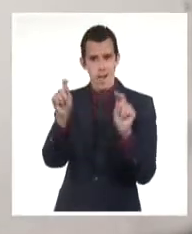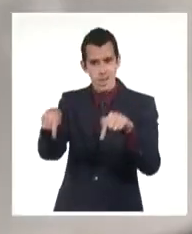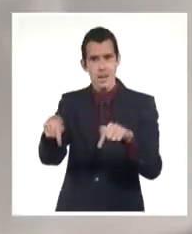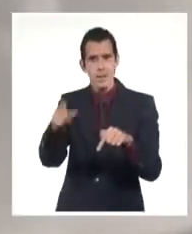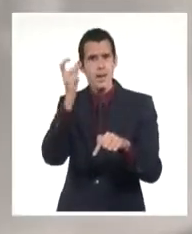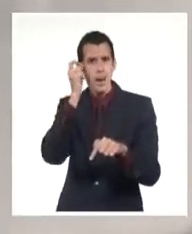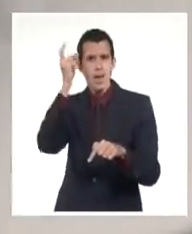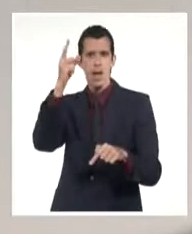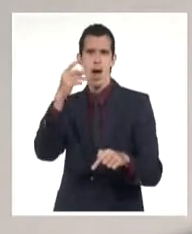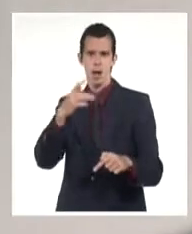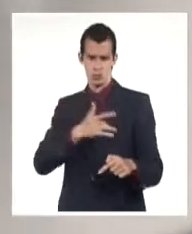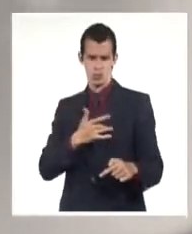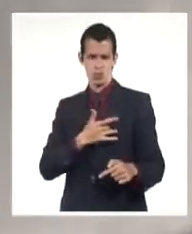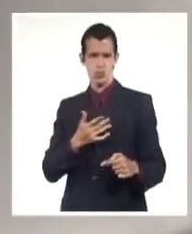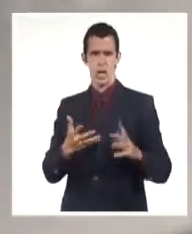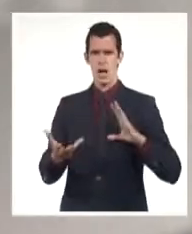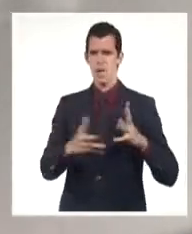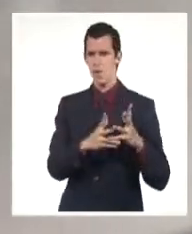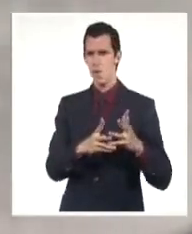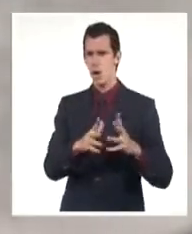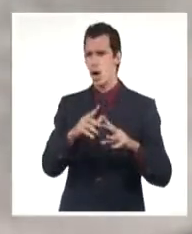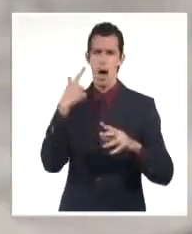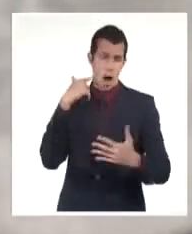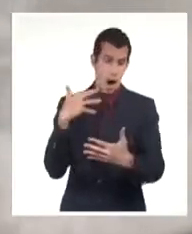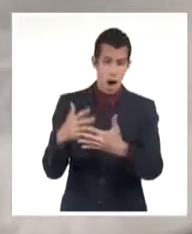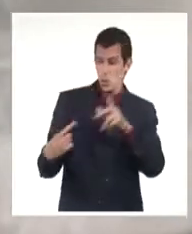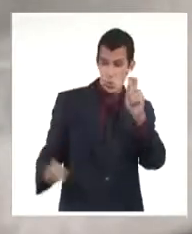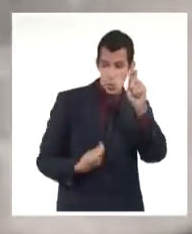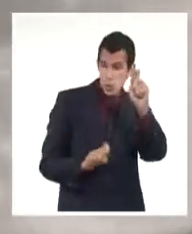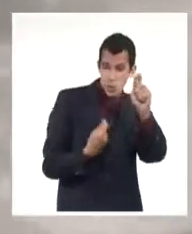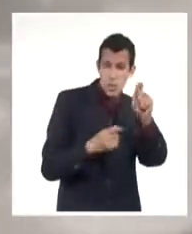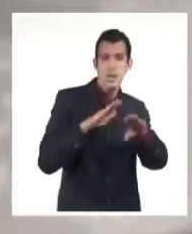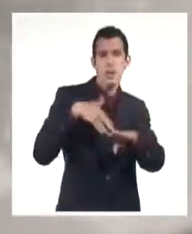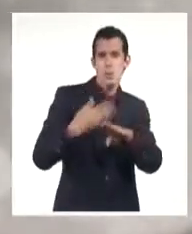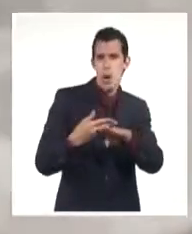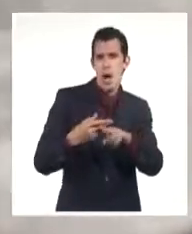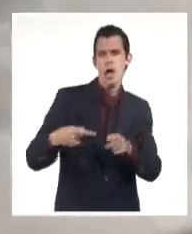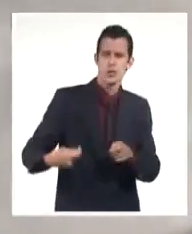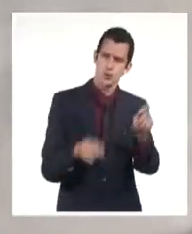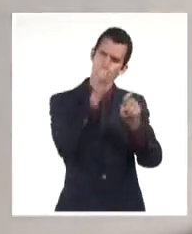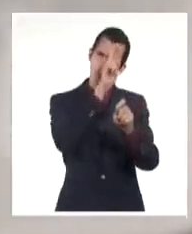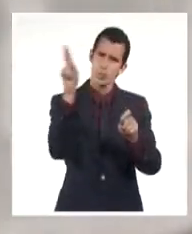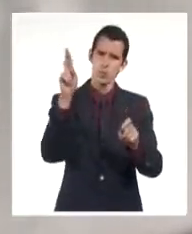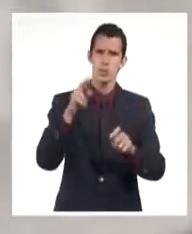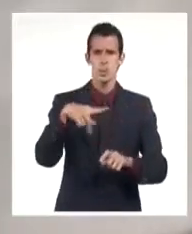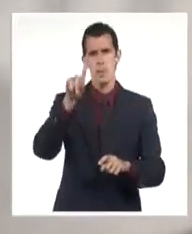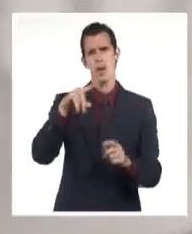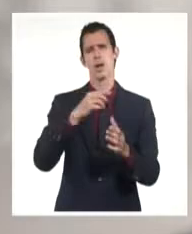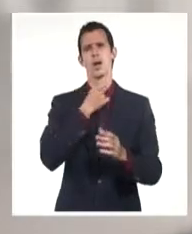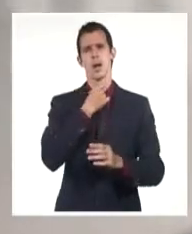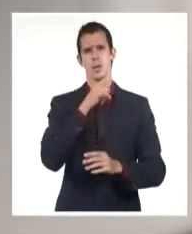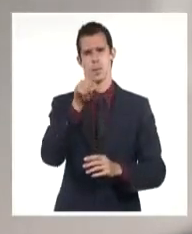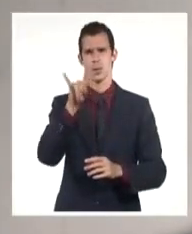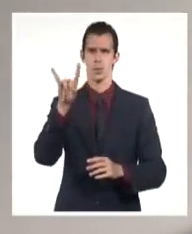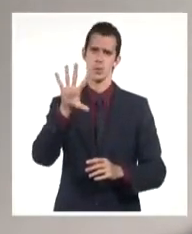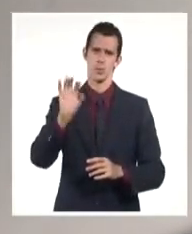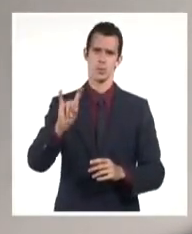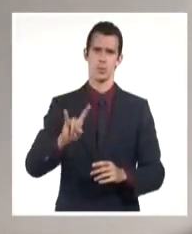el triunfo de enero de 1959. Daimi Díaz Breijo, Sistema Informativo de la Televisión Cubana.